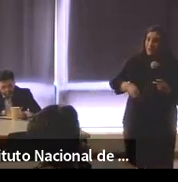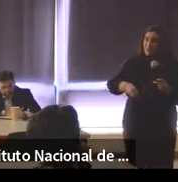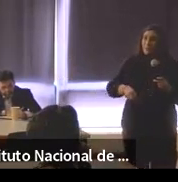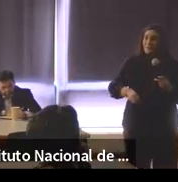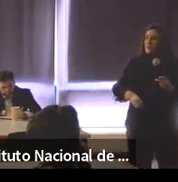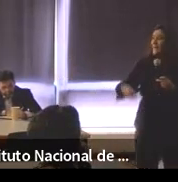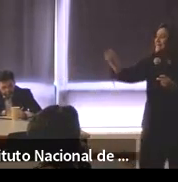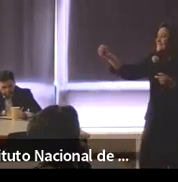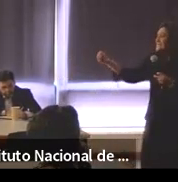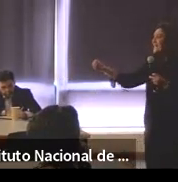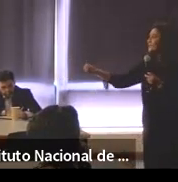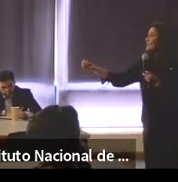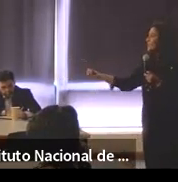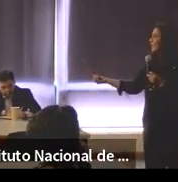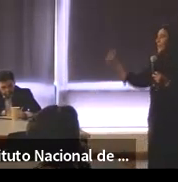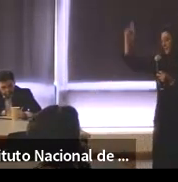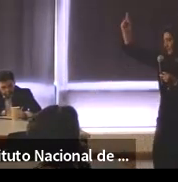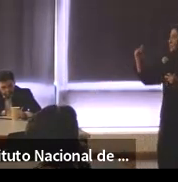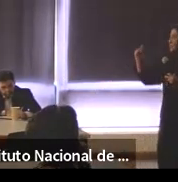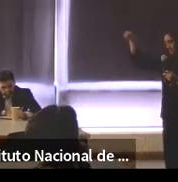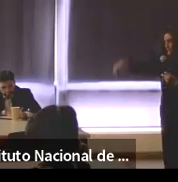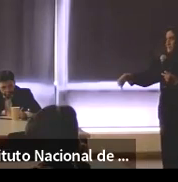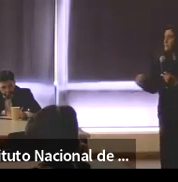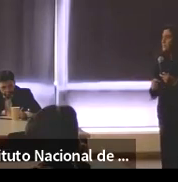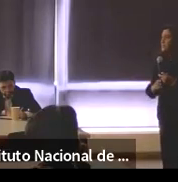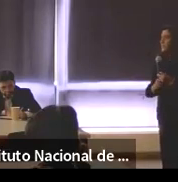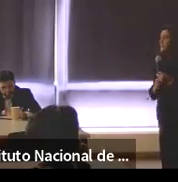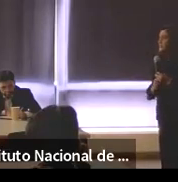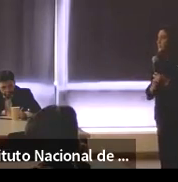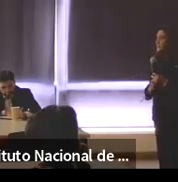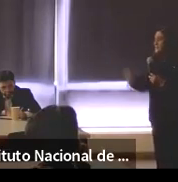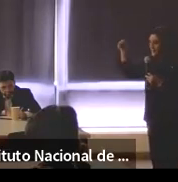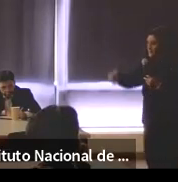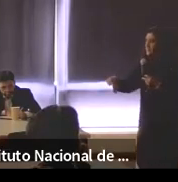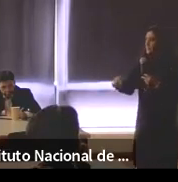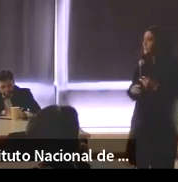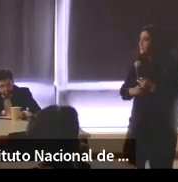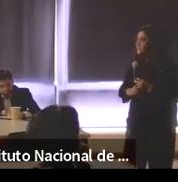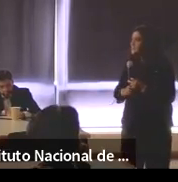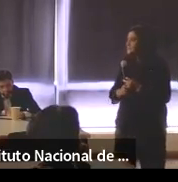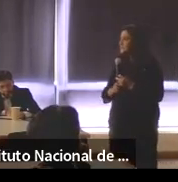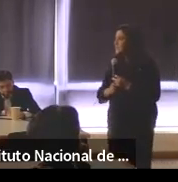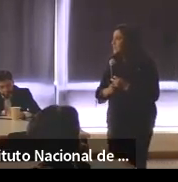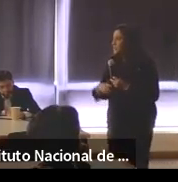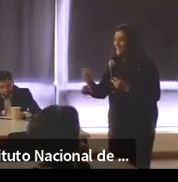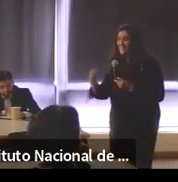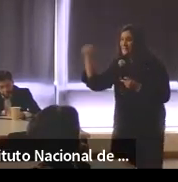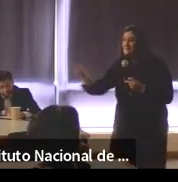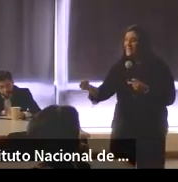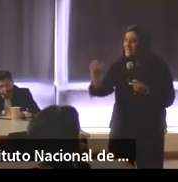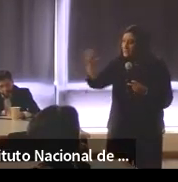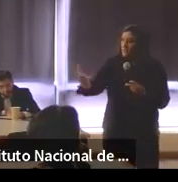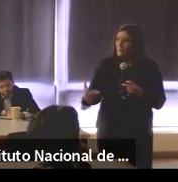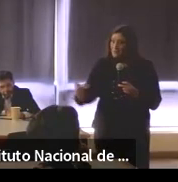si ese conflicto personal transgrede lo laboral perdón si tienes que poner un alto si tienes que poner orden porque